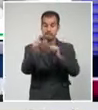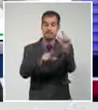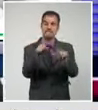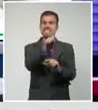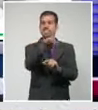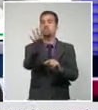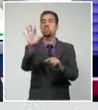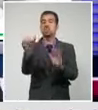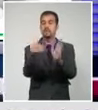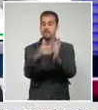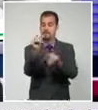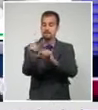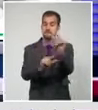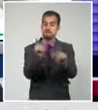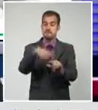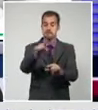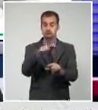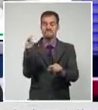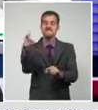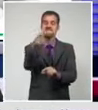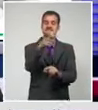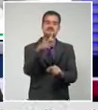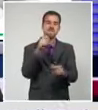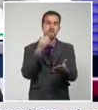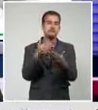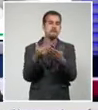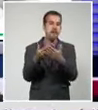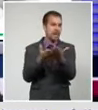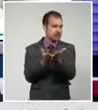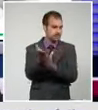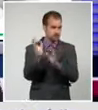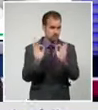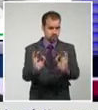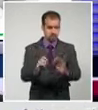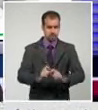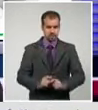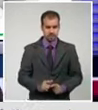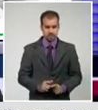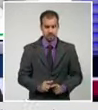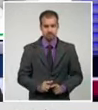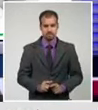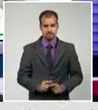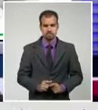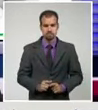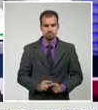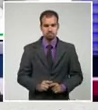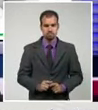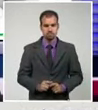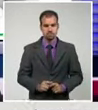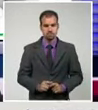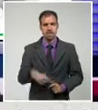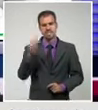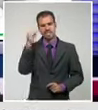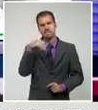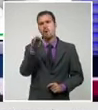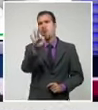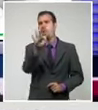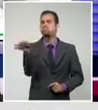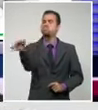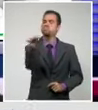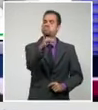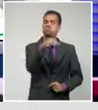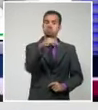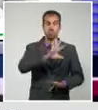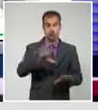varias instituciones y grupos de riesgo. A la par, continúa la inmunización en 8 municipios que han sido